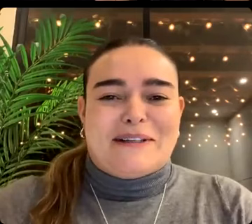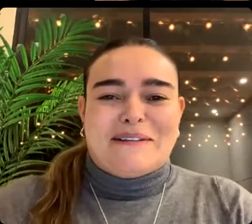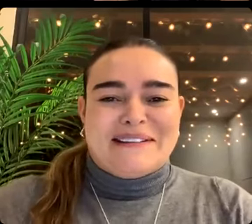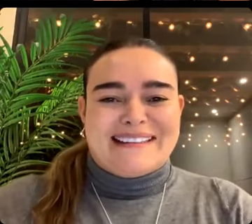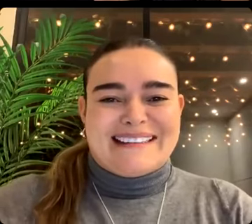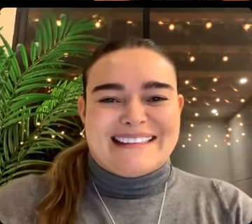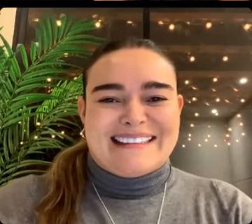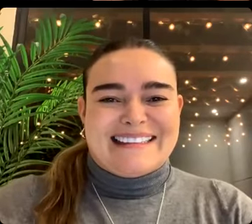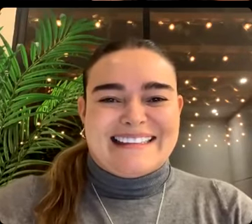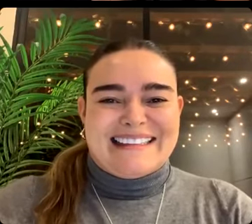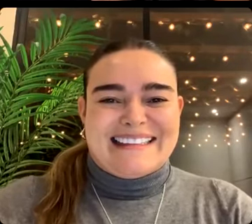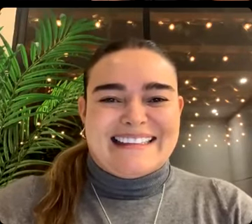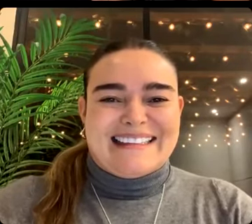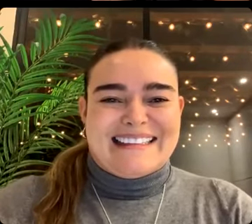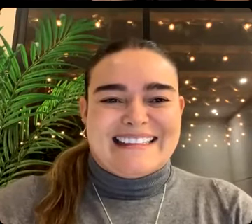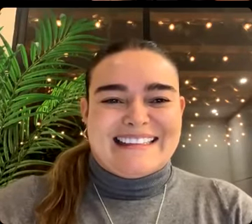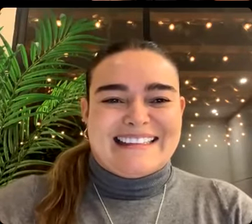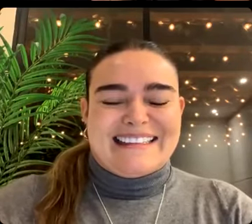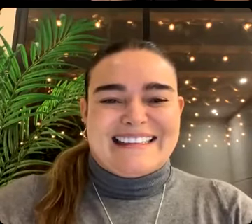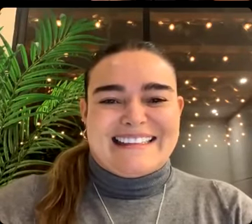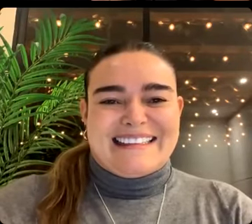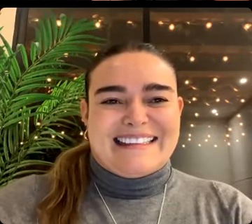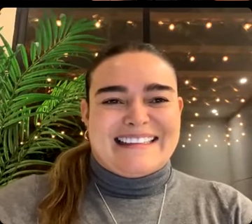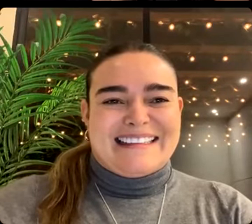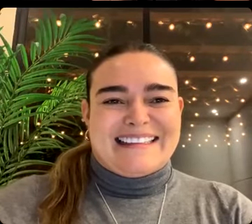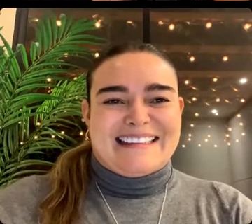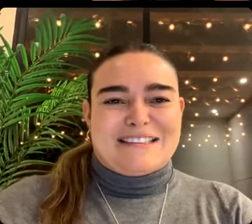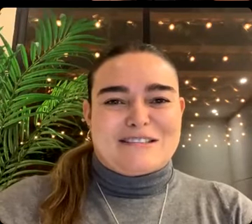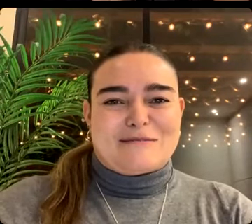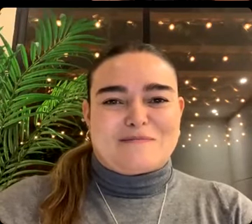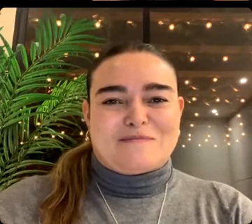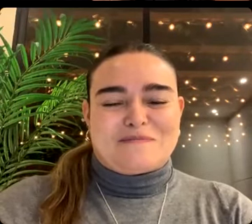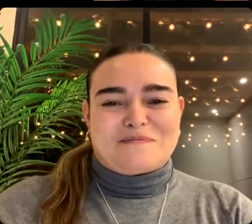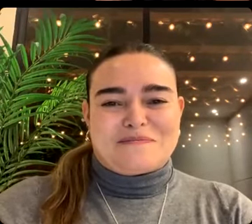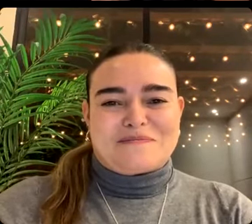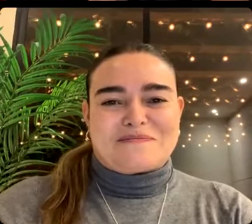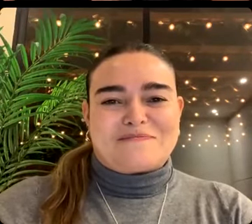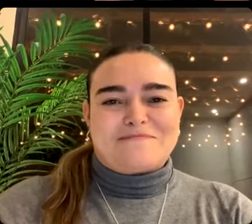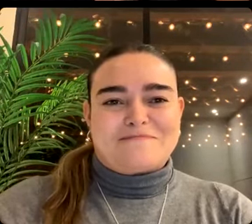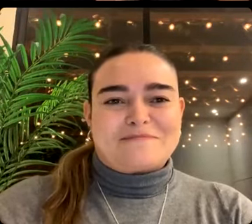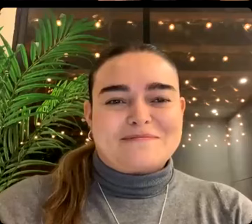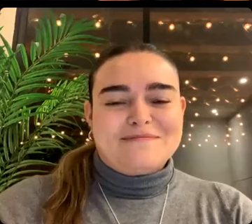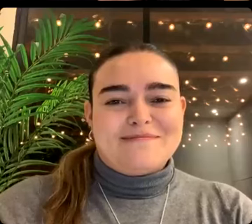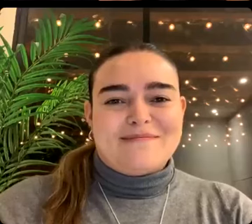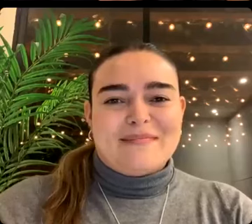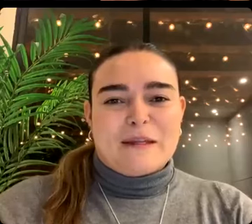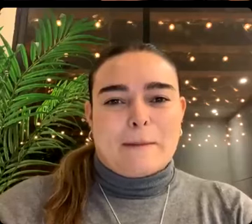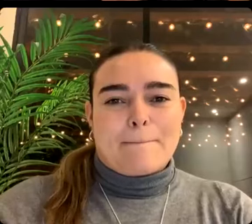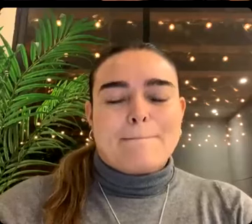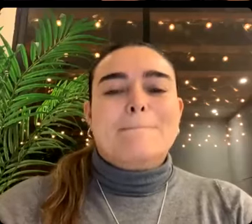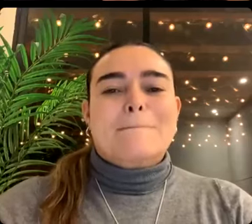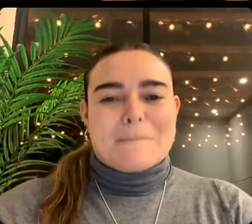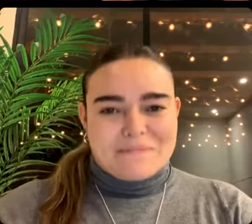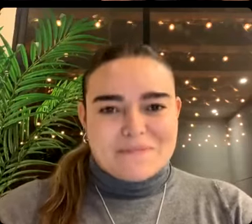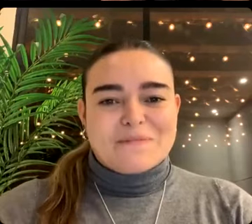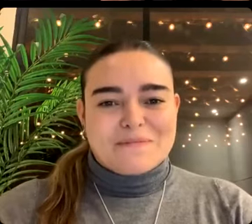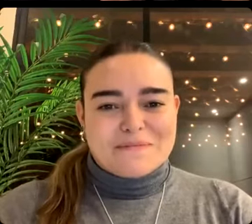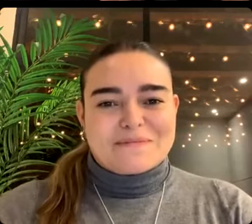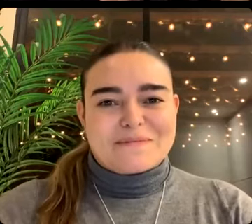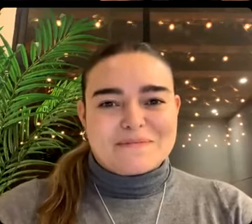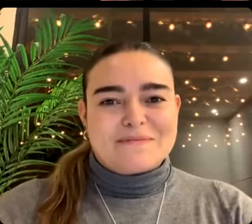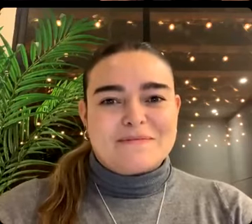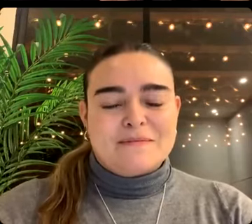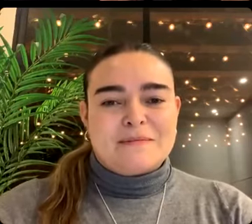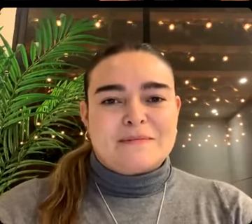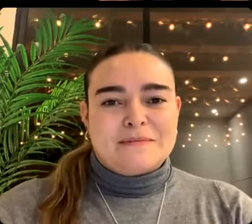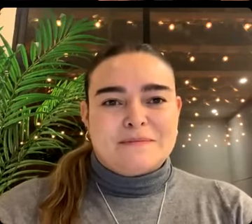ese número. No, estamos súper contentos, de verdad. Felicitaciones, Cata. Cata, pero además yo sí quiero resaltar, porque es que es un ejercicio